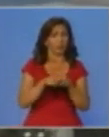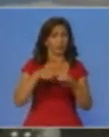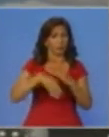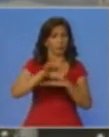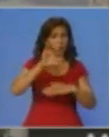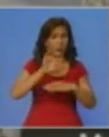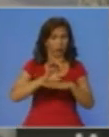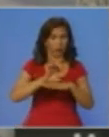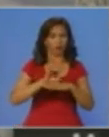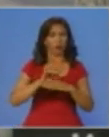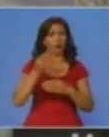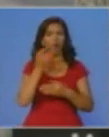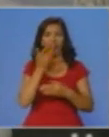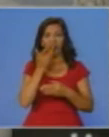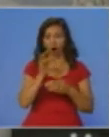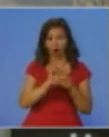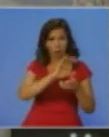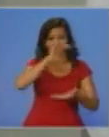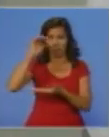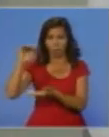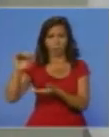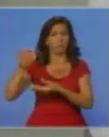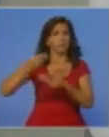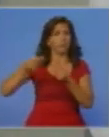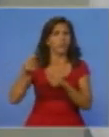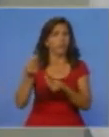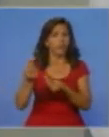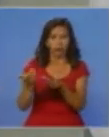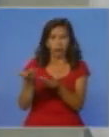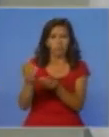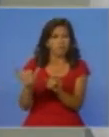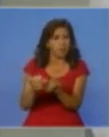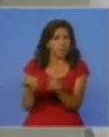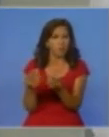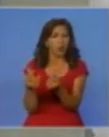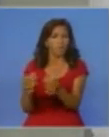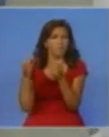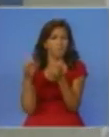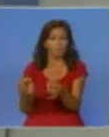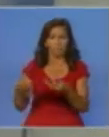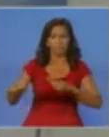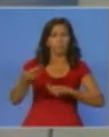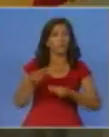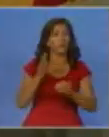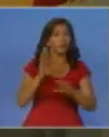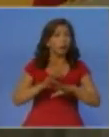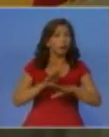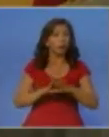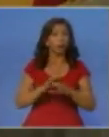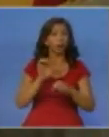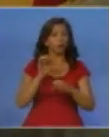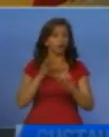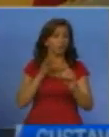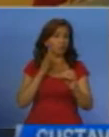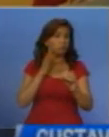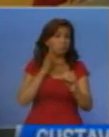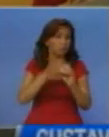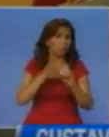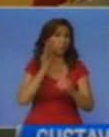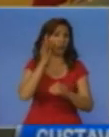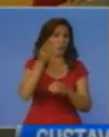de onzas de oro invertidas pues existe el compromiso de recompra el oro por parte del ecuador es invertir